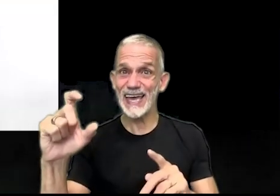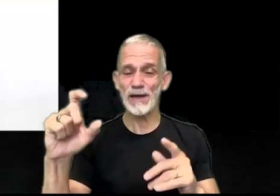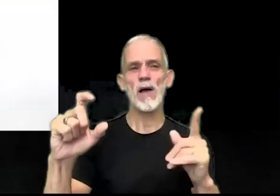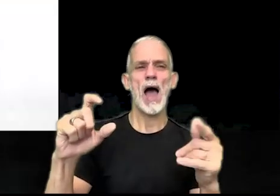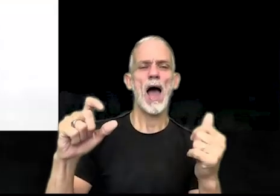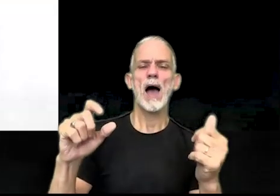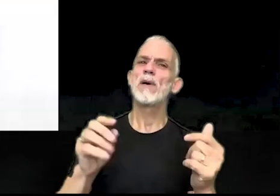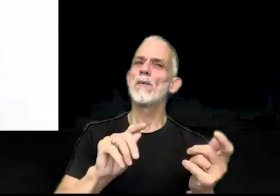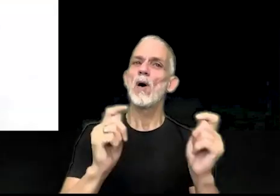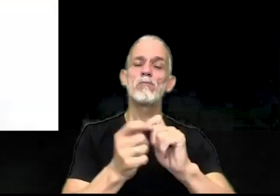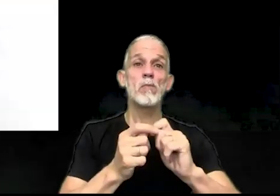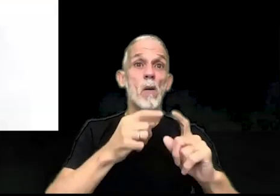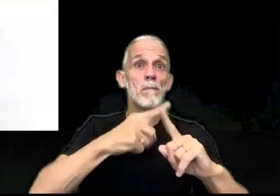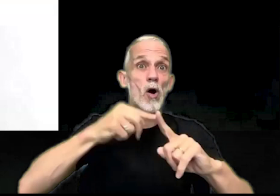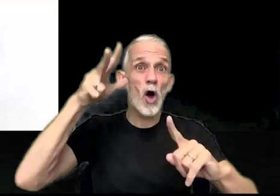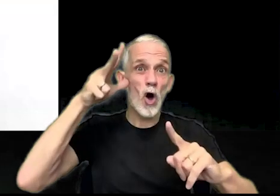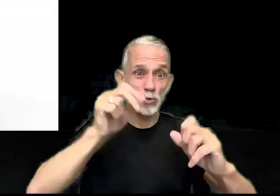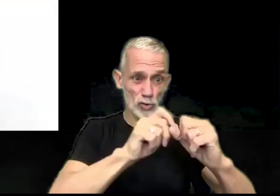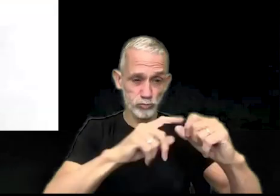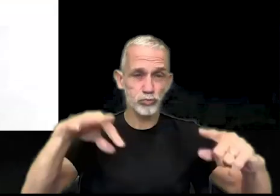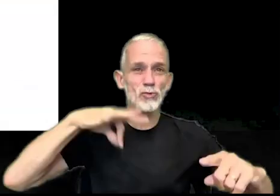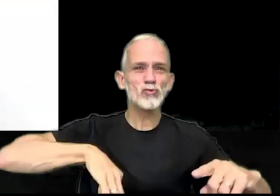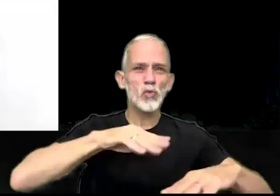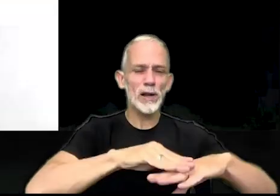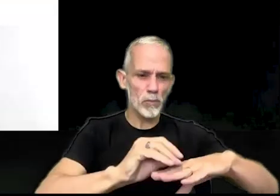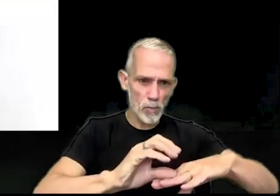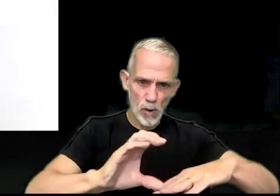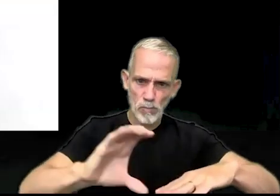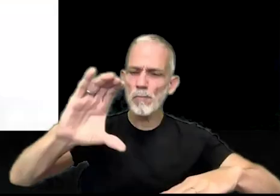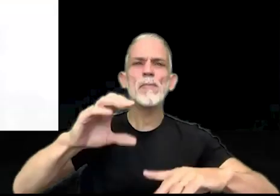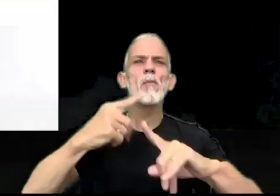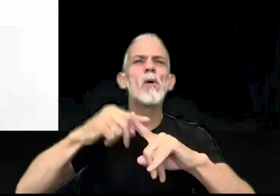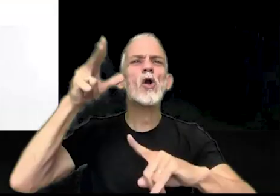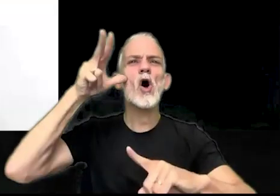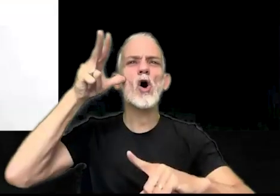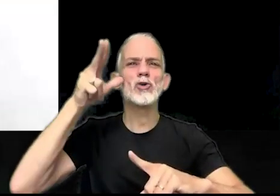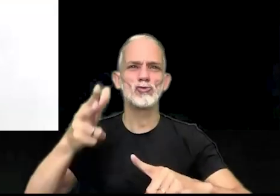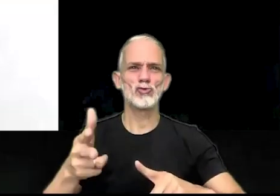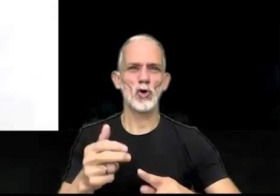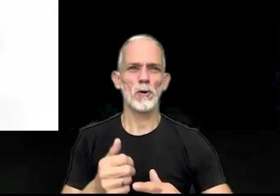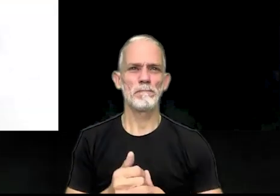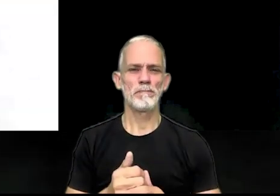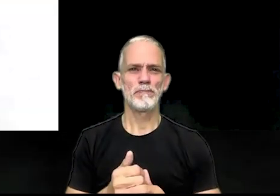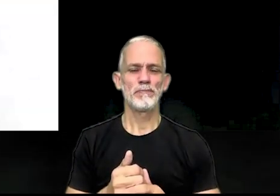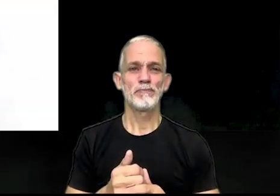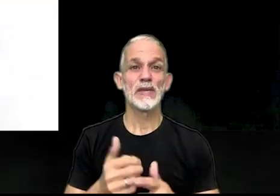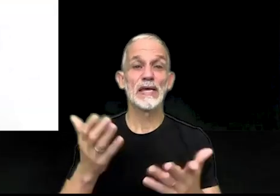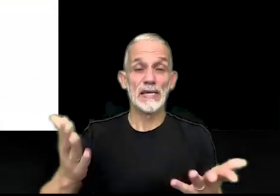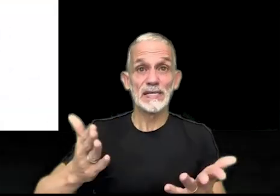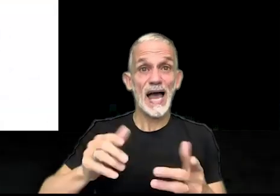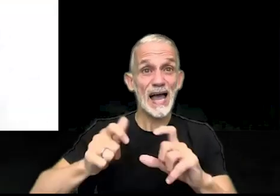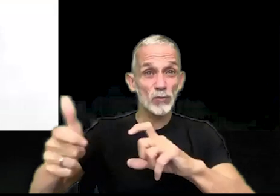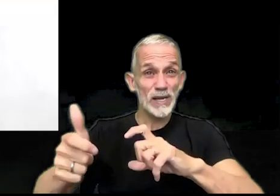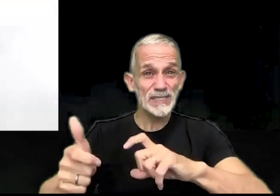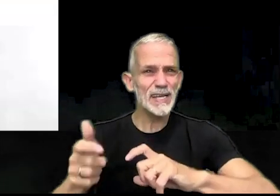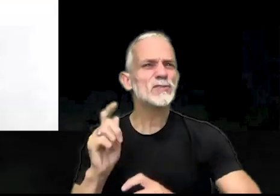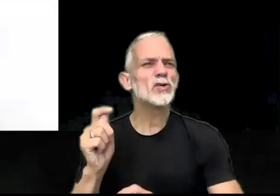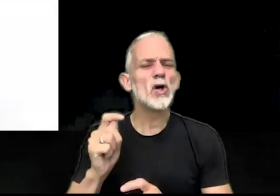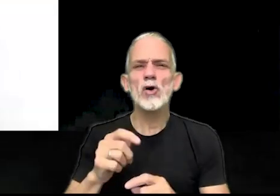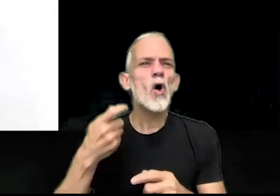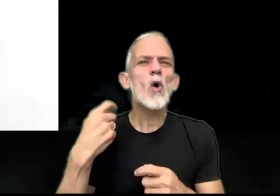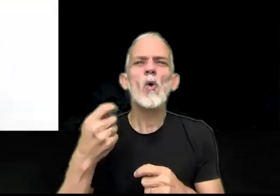por 8 veces la suma de haberes mínimos garantizados. Esa actualización la puede tomar